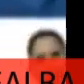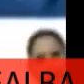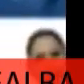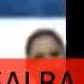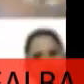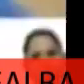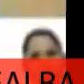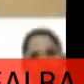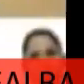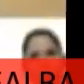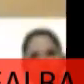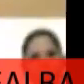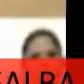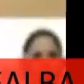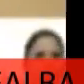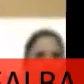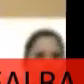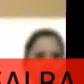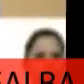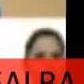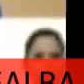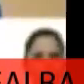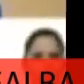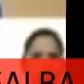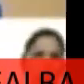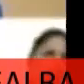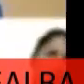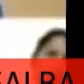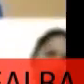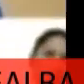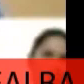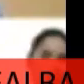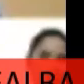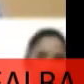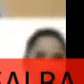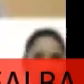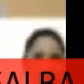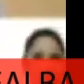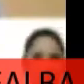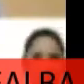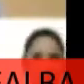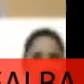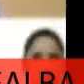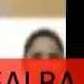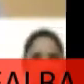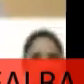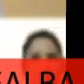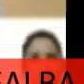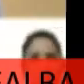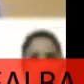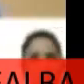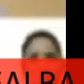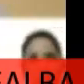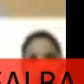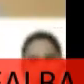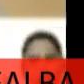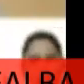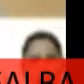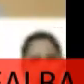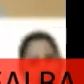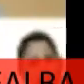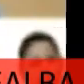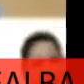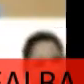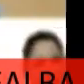Estado. Y mira el desastre que tenemos hoy. De la violencia jamás sale nada bueno. Pero además de eso, está el tema de la sostenibilidad de lo que